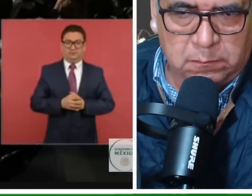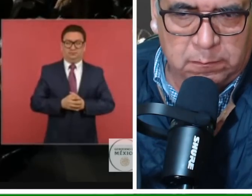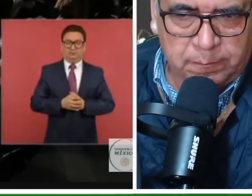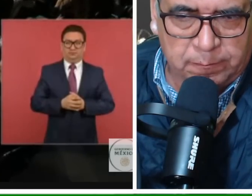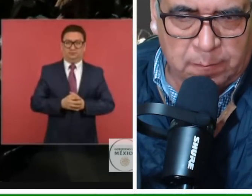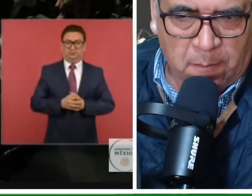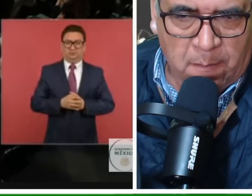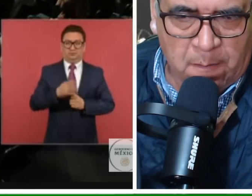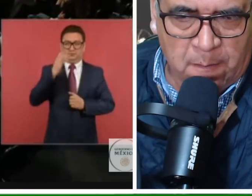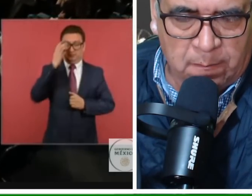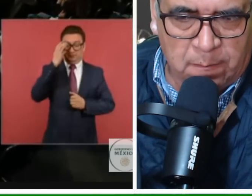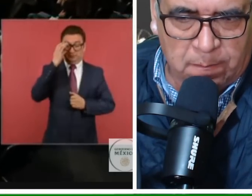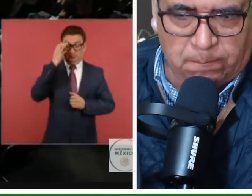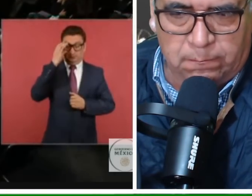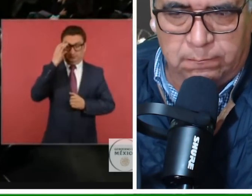se queda